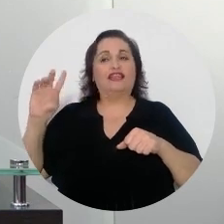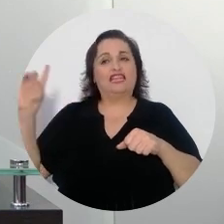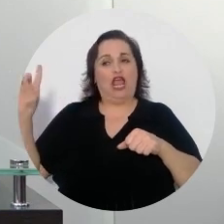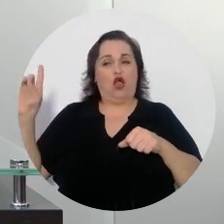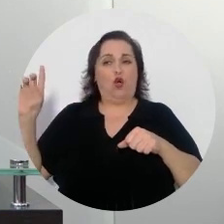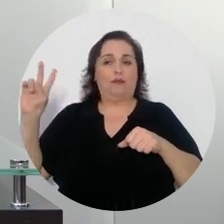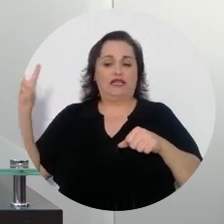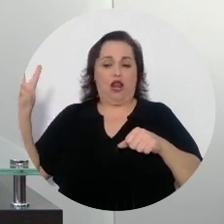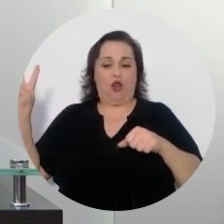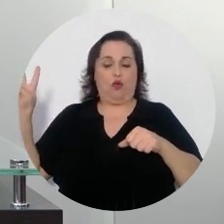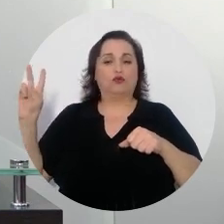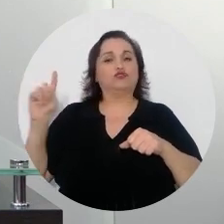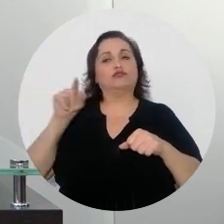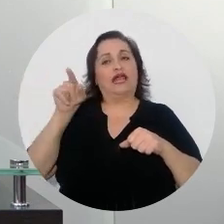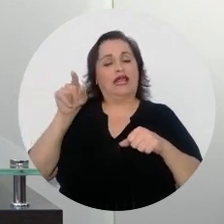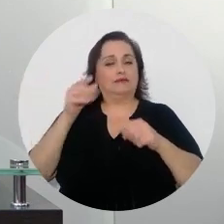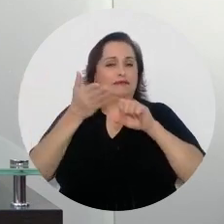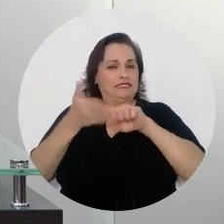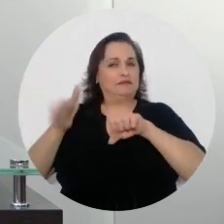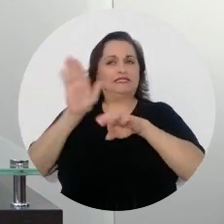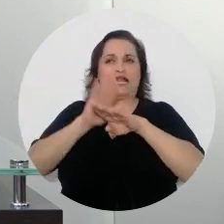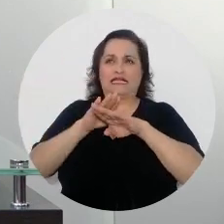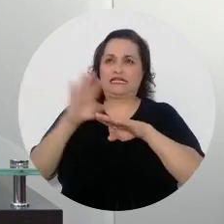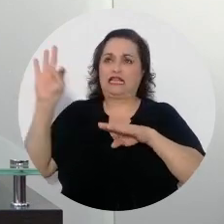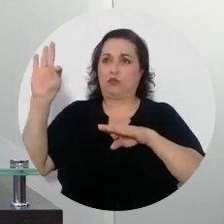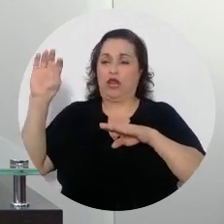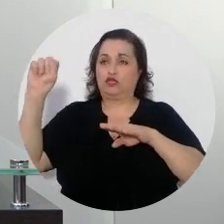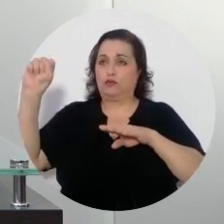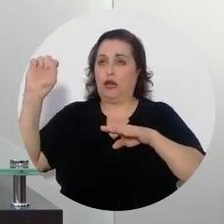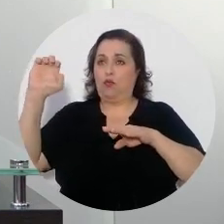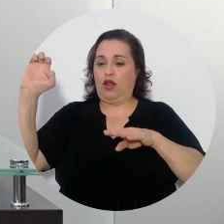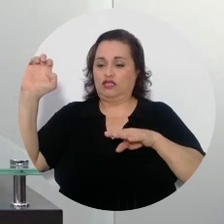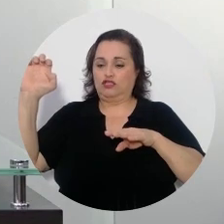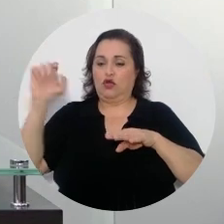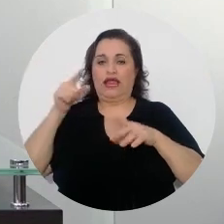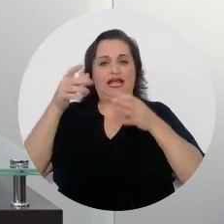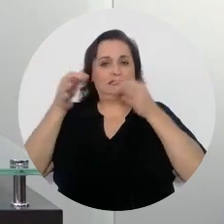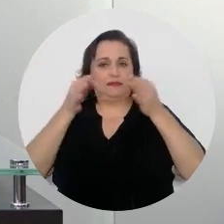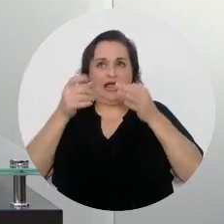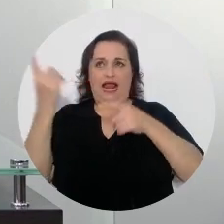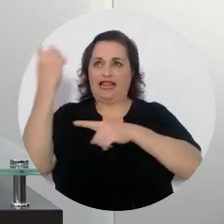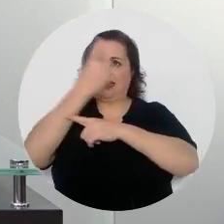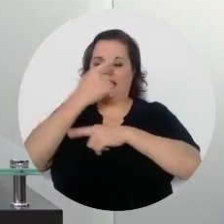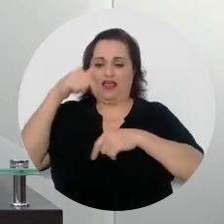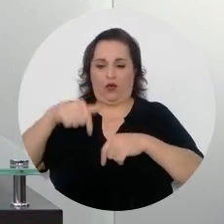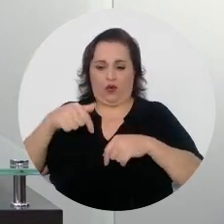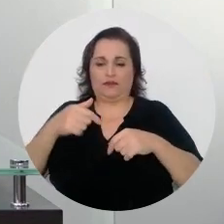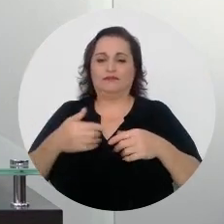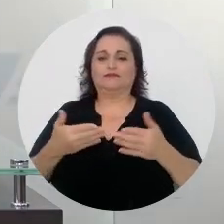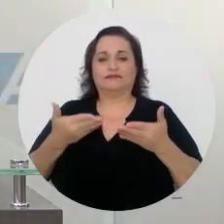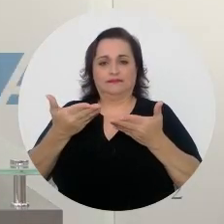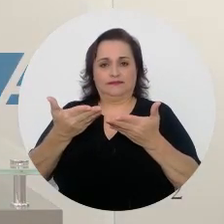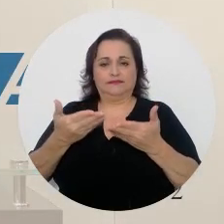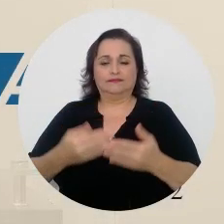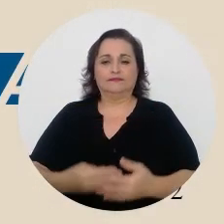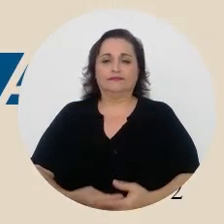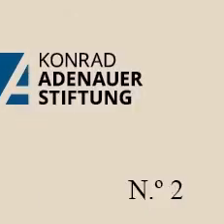Luis Diego Brenes Villalobos, magistrado suplente de este Tribunal Supremo de Elecciones, a explicar el día de hoy.